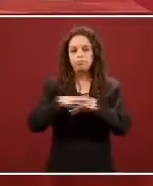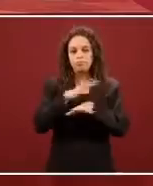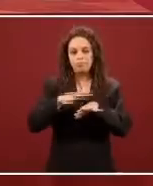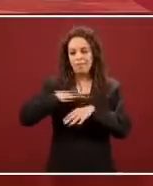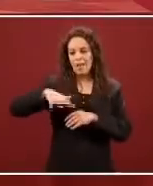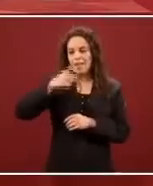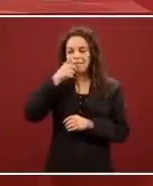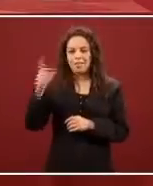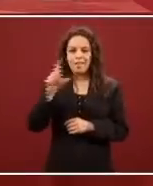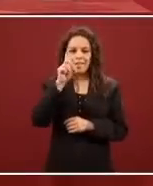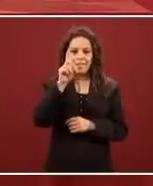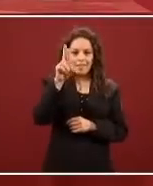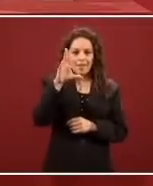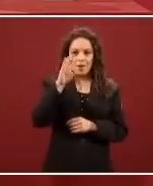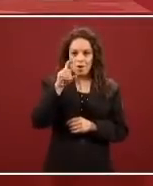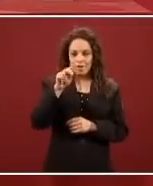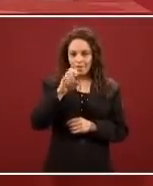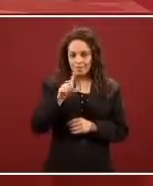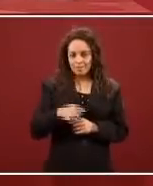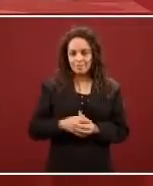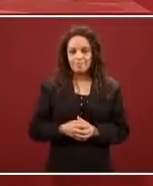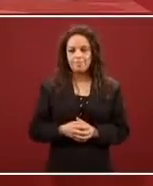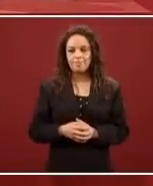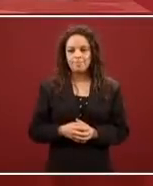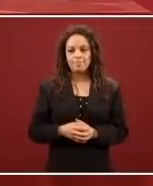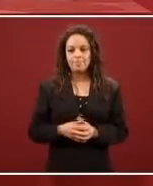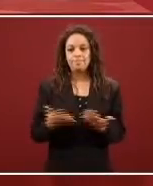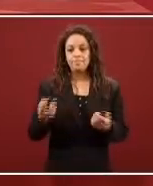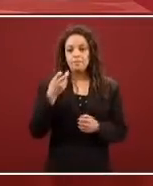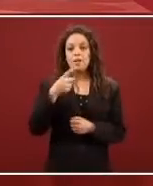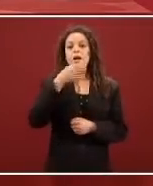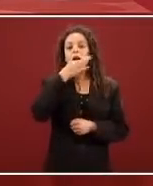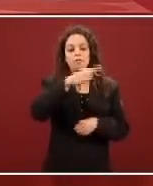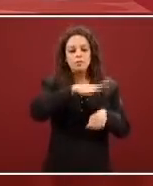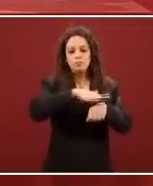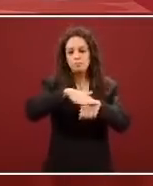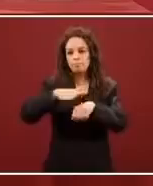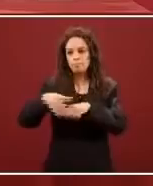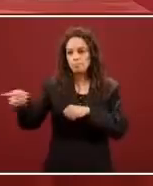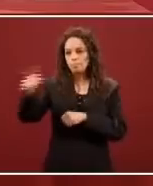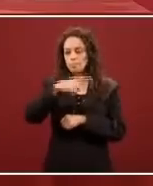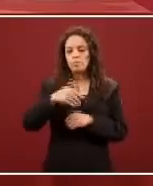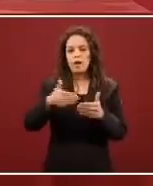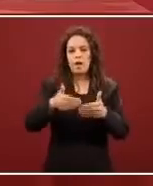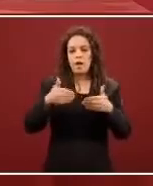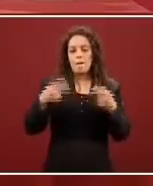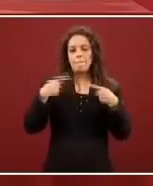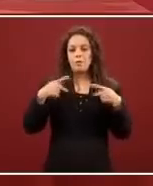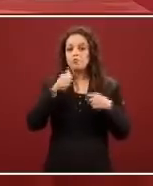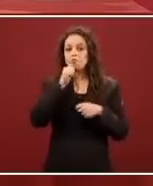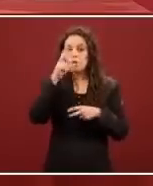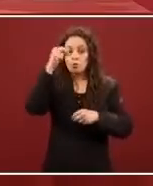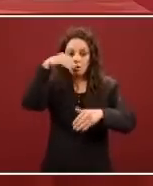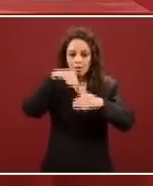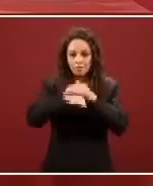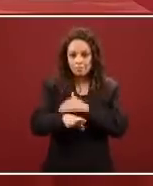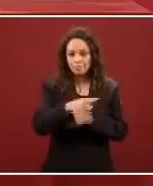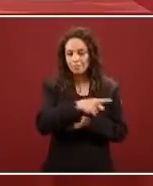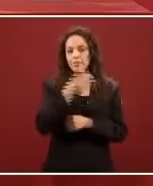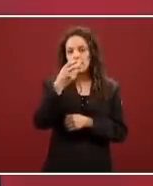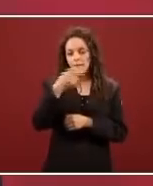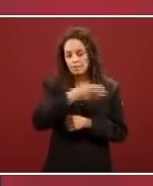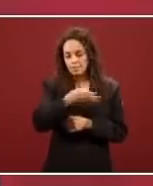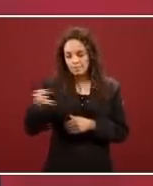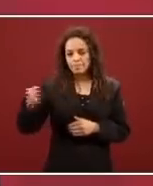en su momento lógicamente serán comunicadas también antes de ingresar al recinto, ¿no? Como tal. En relación a las proyecciones y